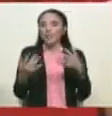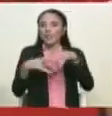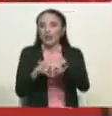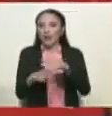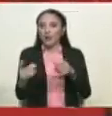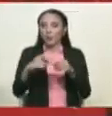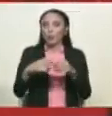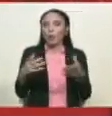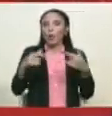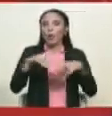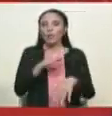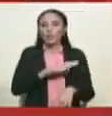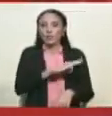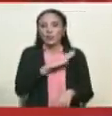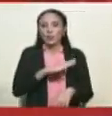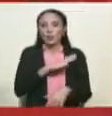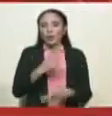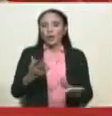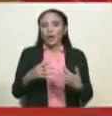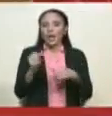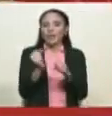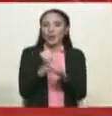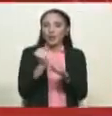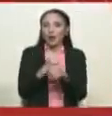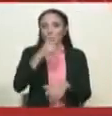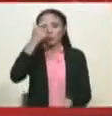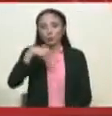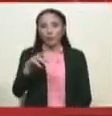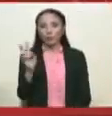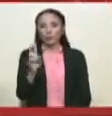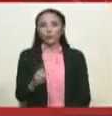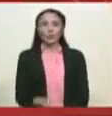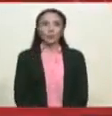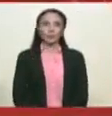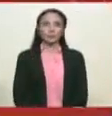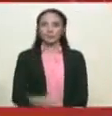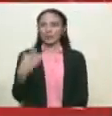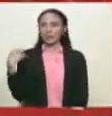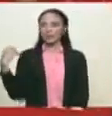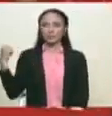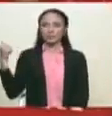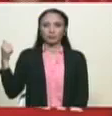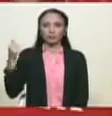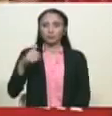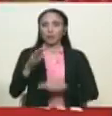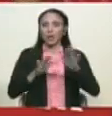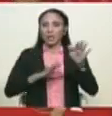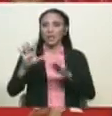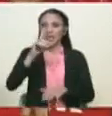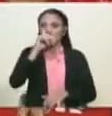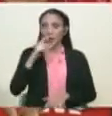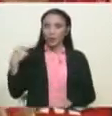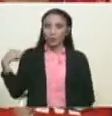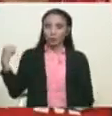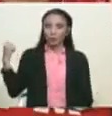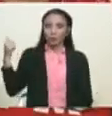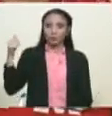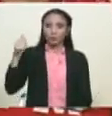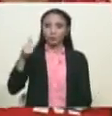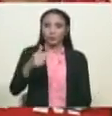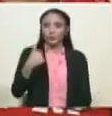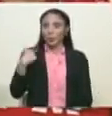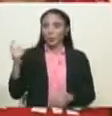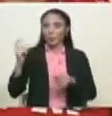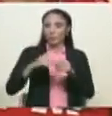Somos Venezuela a nivel nacional. Y bueno, durante estos 15 años nos hemos incorporado y esta escuela que estamos acá presente